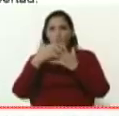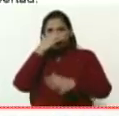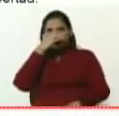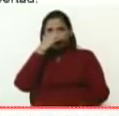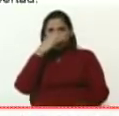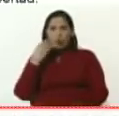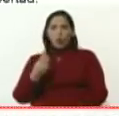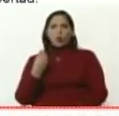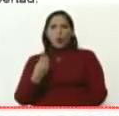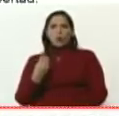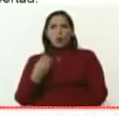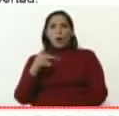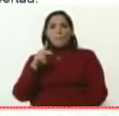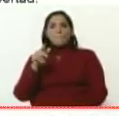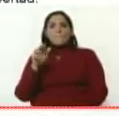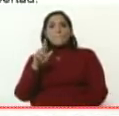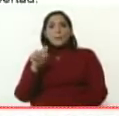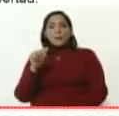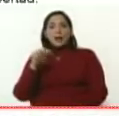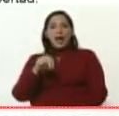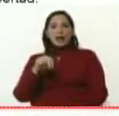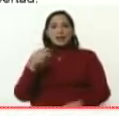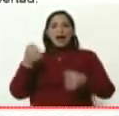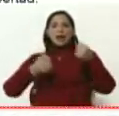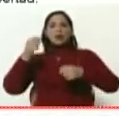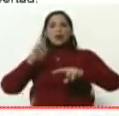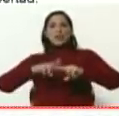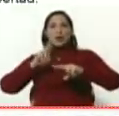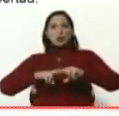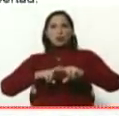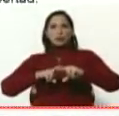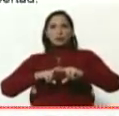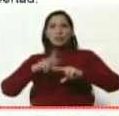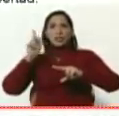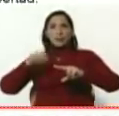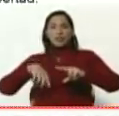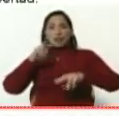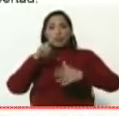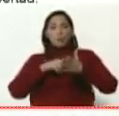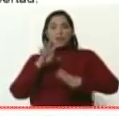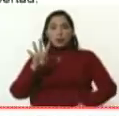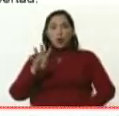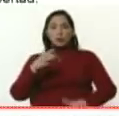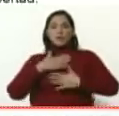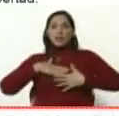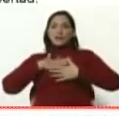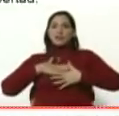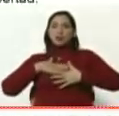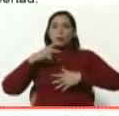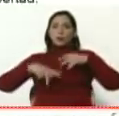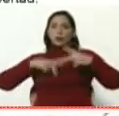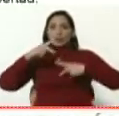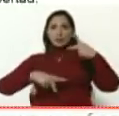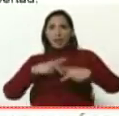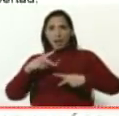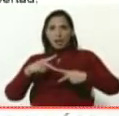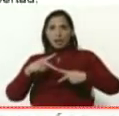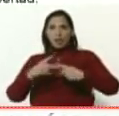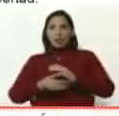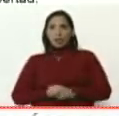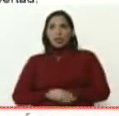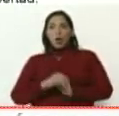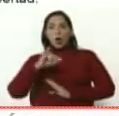señor Borrell, como el plan del carro negro. Recibió en 2004 un beneficio procesal y en julio